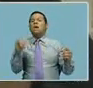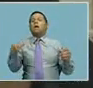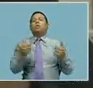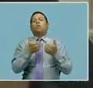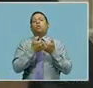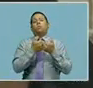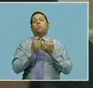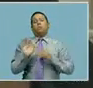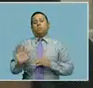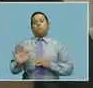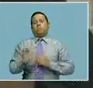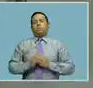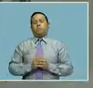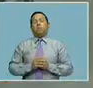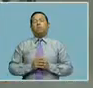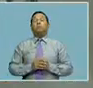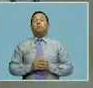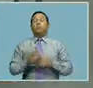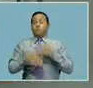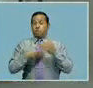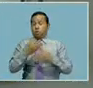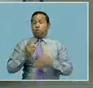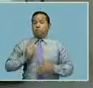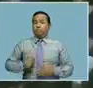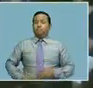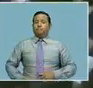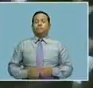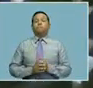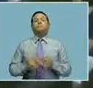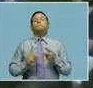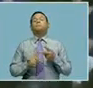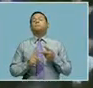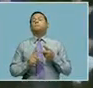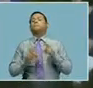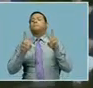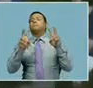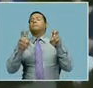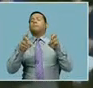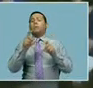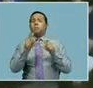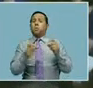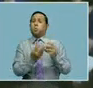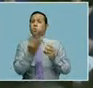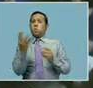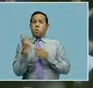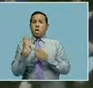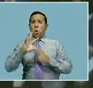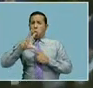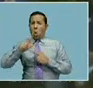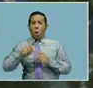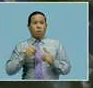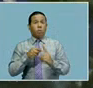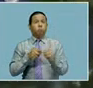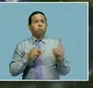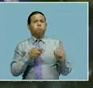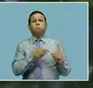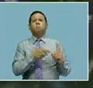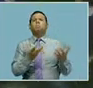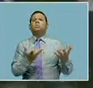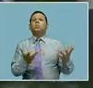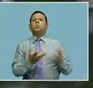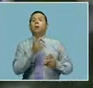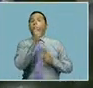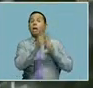Los detalles en instantes. Y más adelante, delincuentes armados asaltaron un grupo de personas en un local en una playa